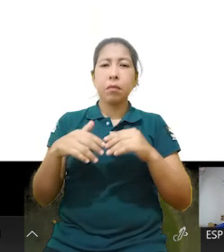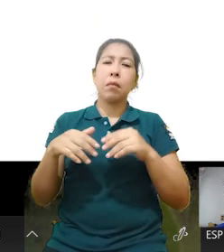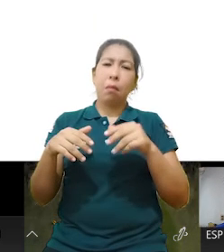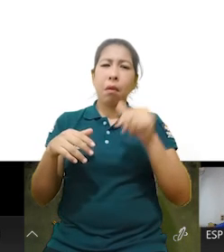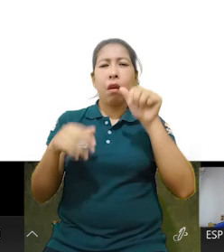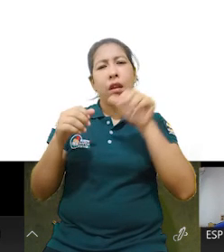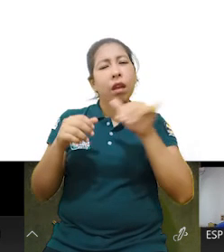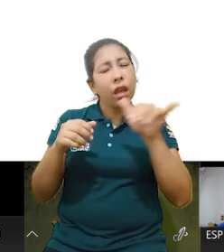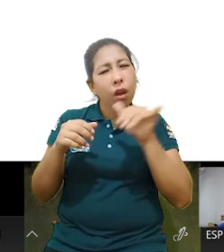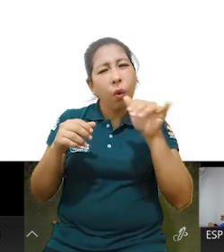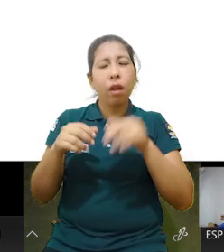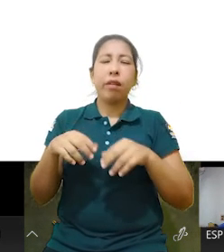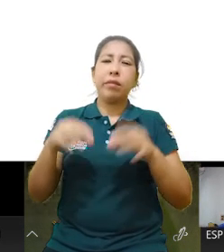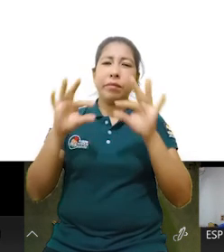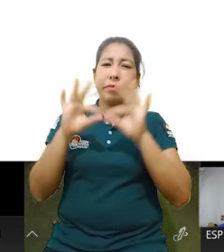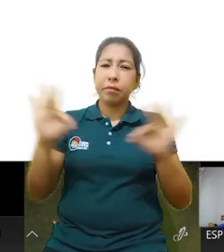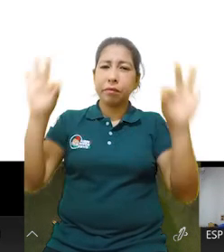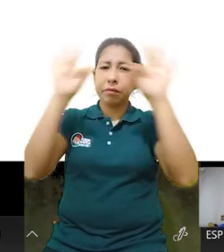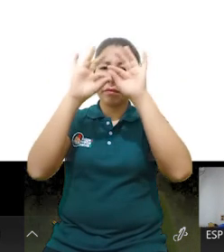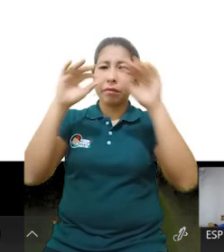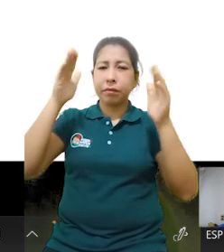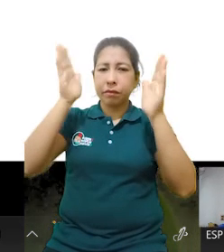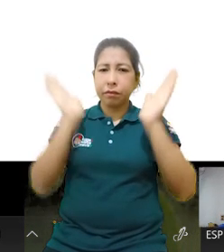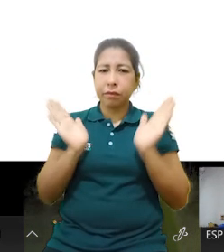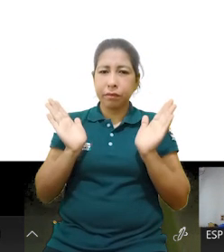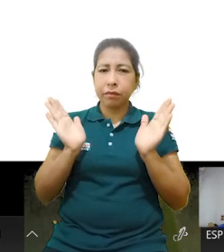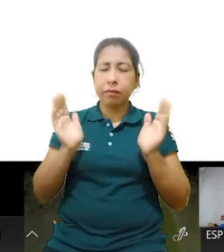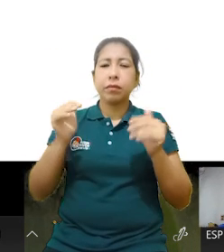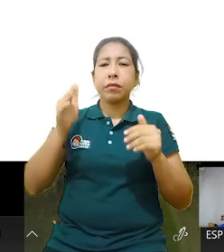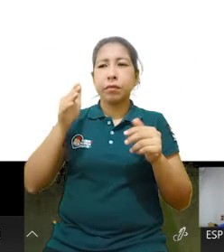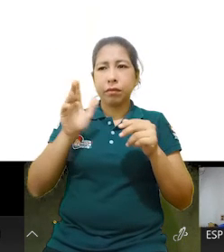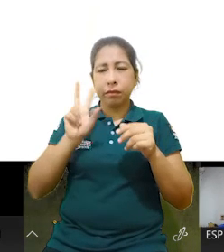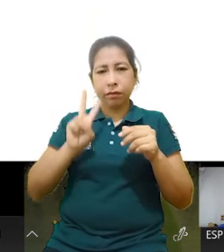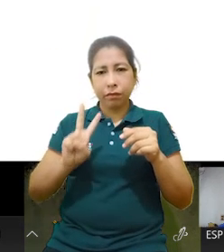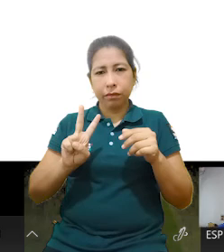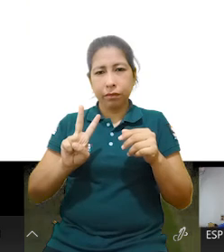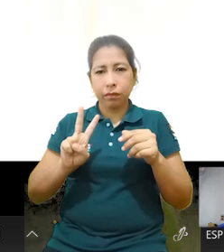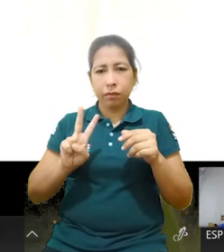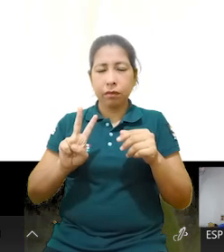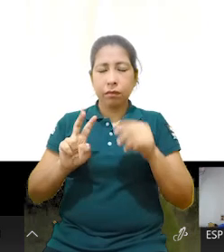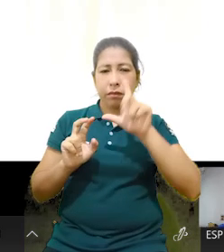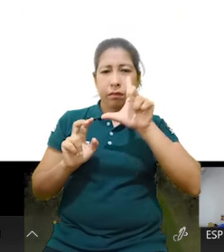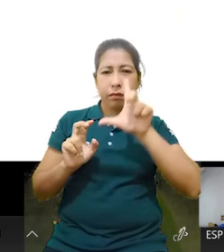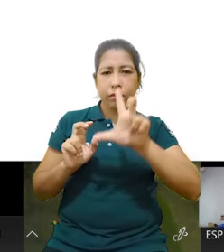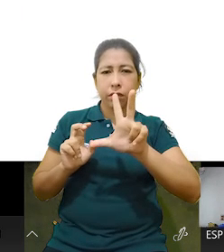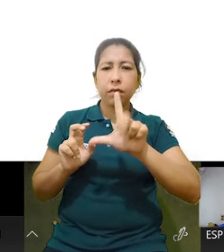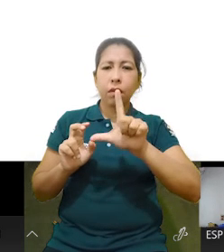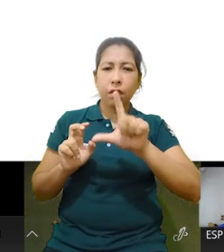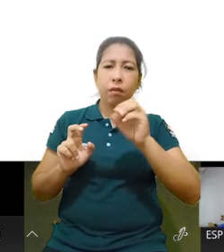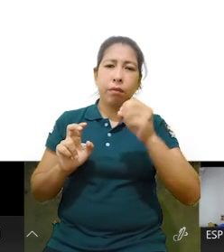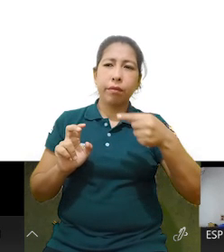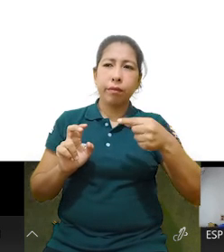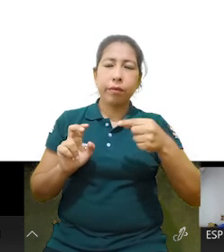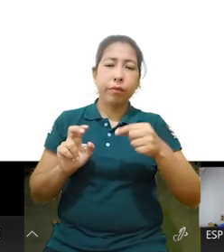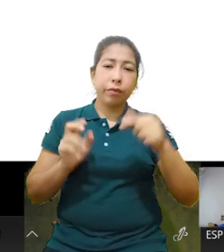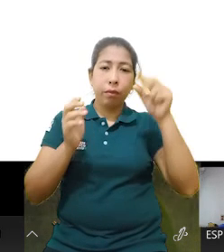que también es recomendable hacer lo propio si hay operaciones pendientes. 2 logaritmo de